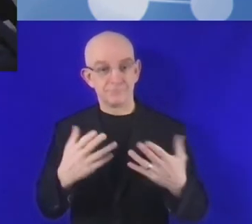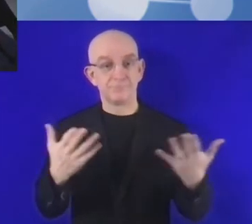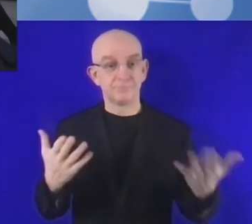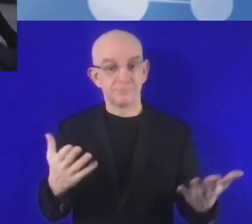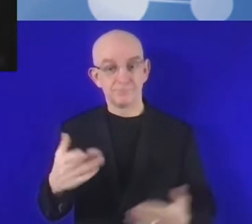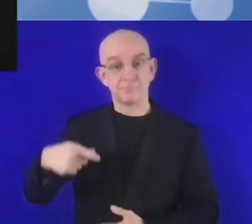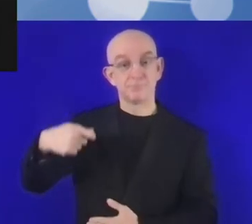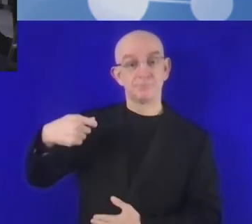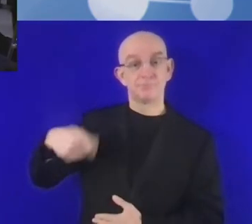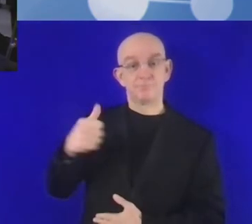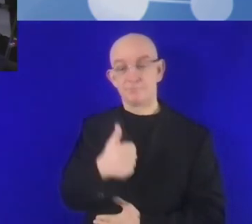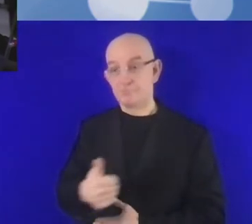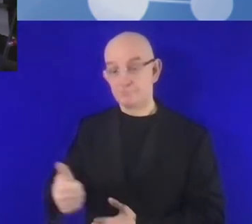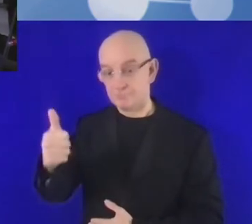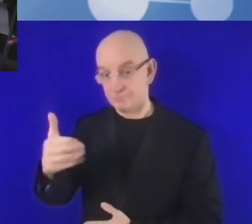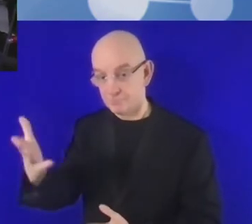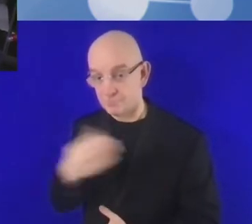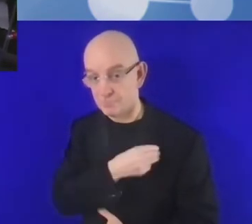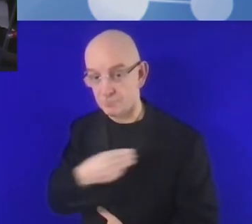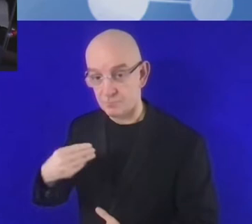Polonia, Mateusz Morawiecki.